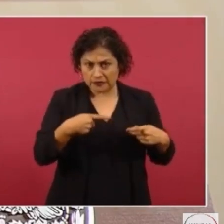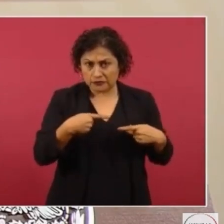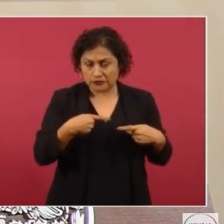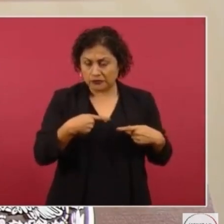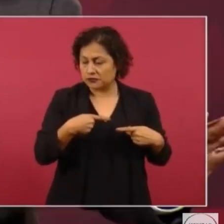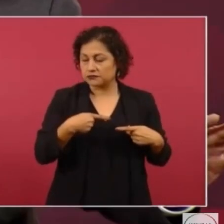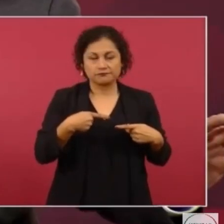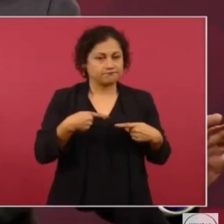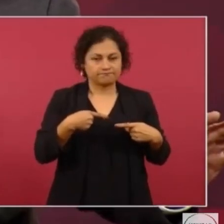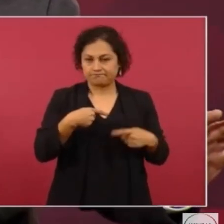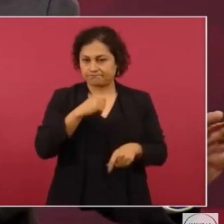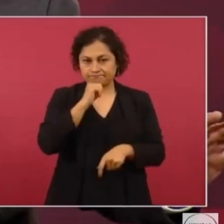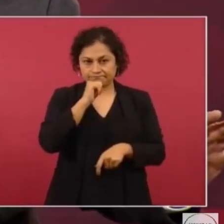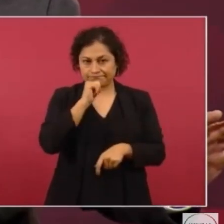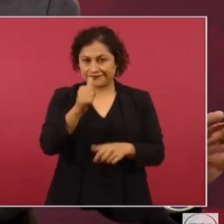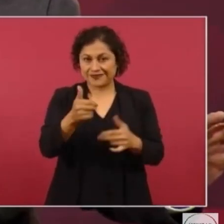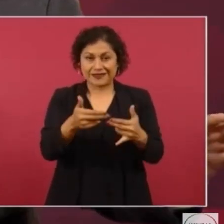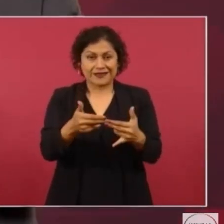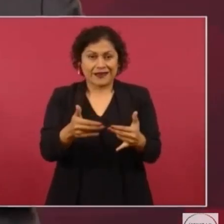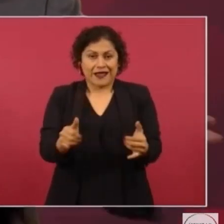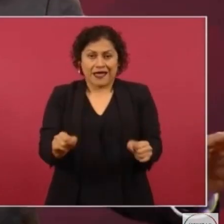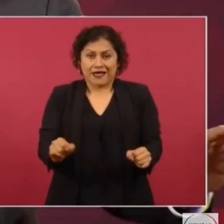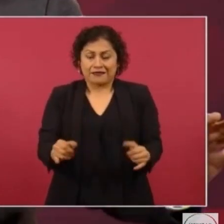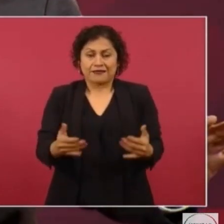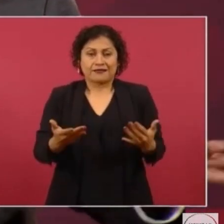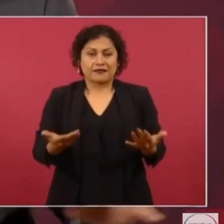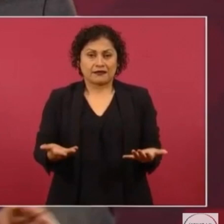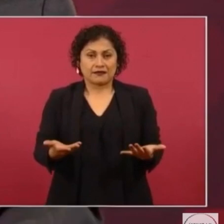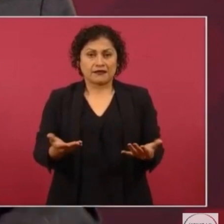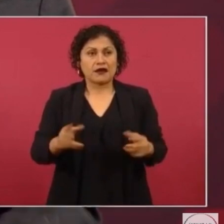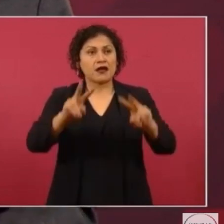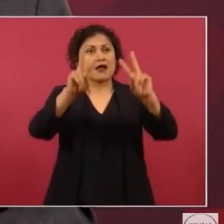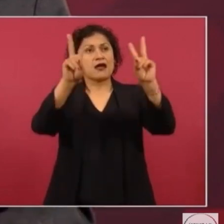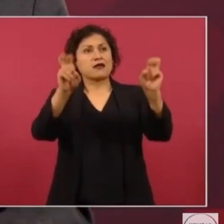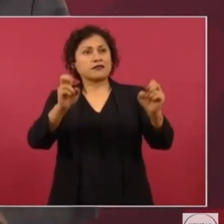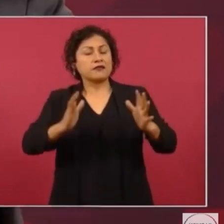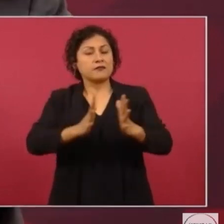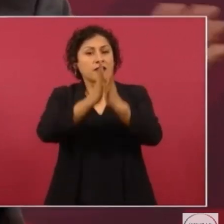a los ciudadanos, a la democracia,